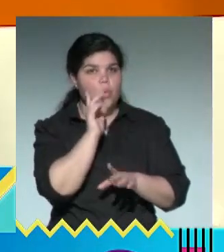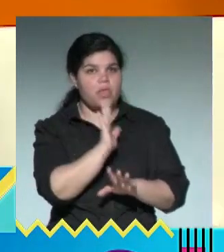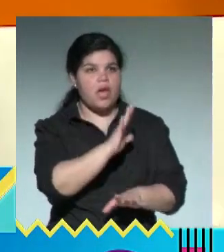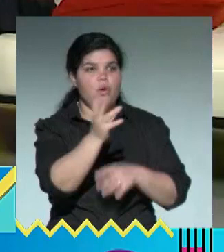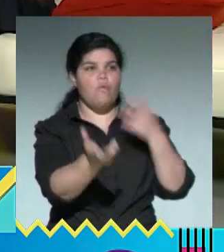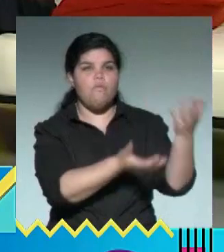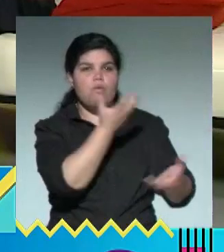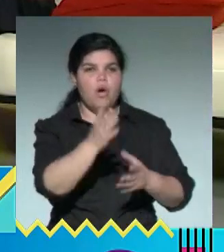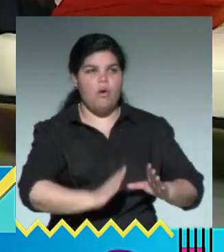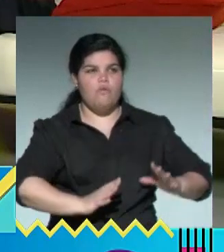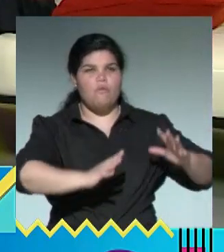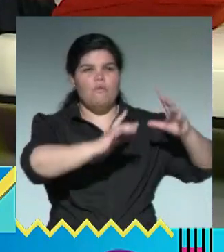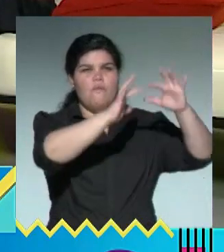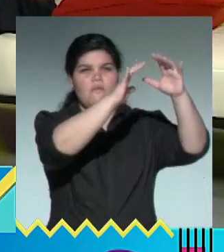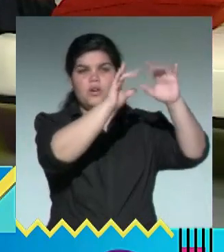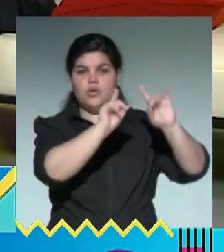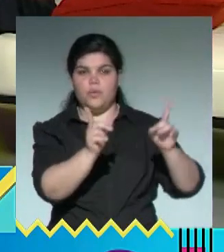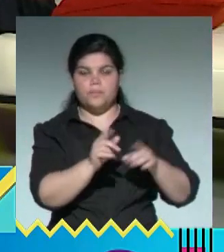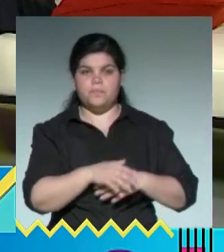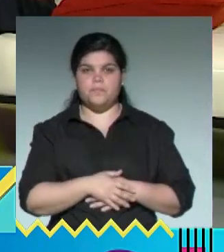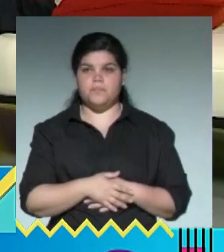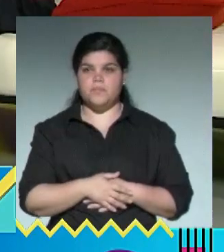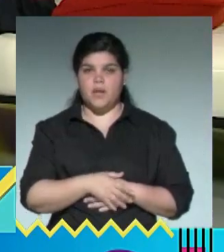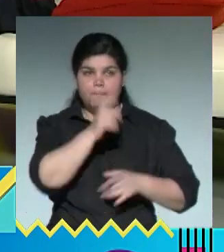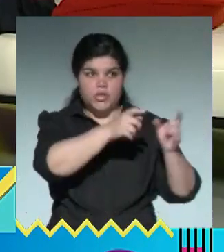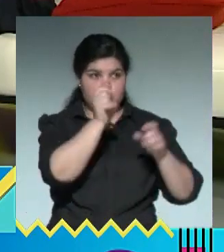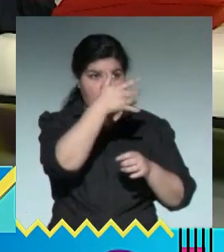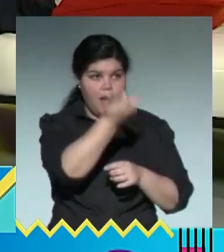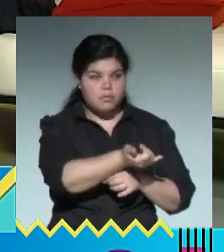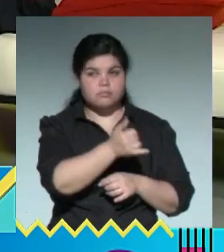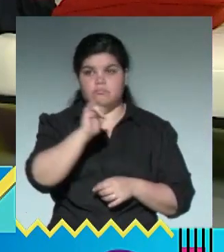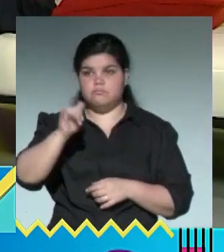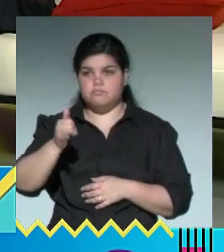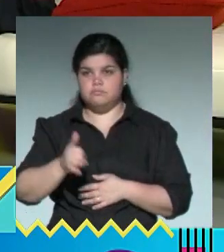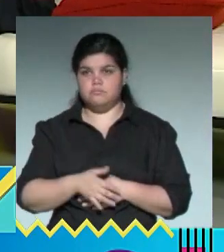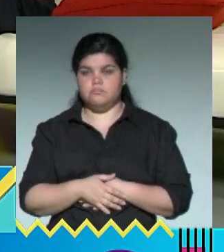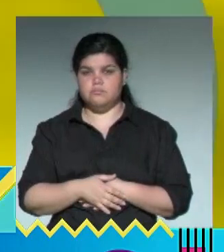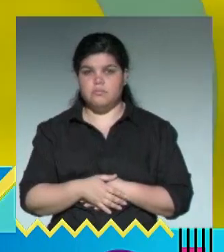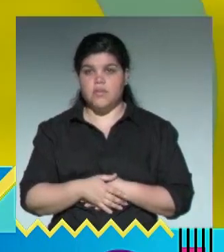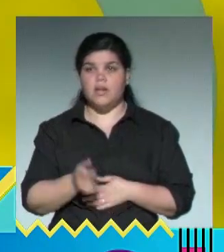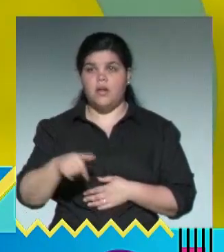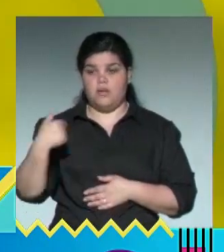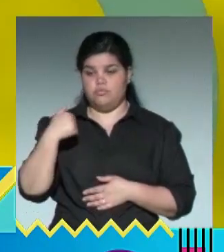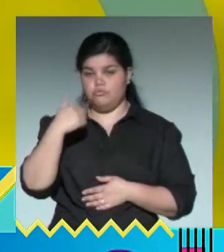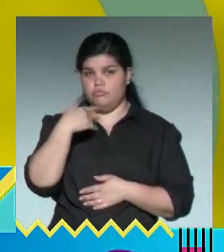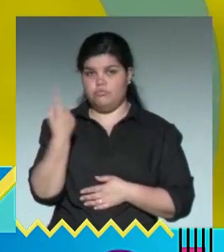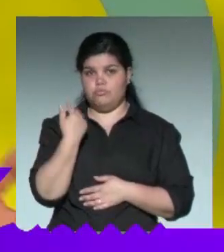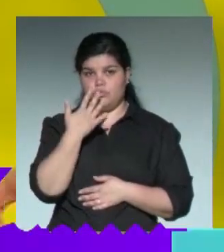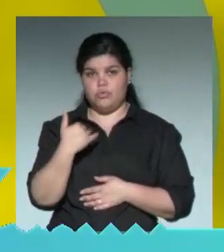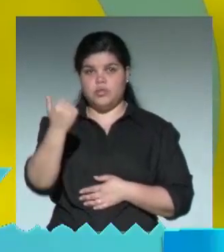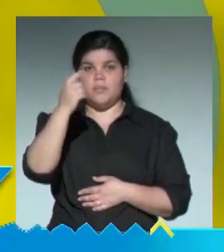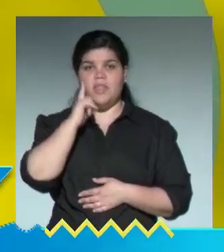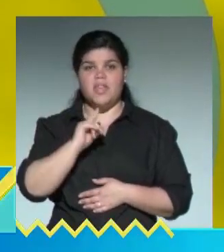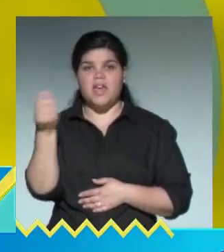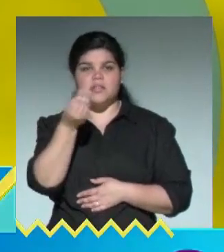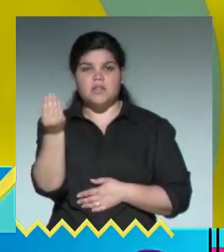Bien. exactamente. Fabio, en tu caso, ¿cómo fue el operativo? En nuestro caso nos convocaron el día sábado, a partir de las